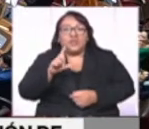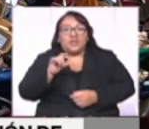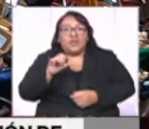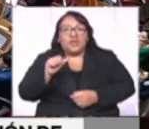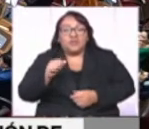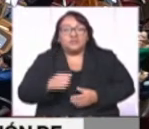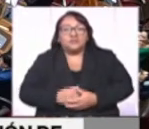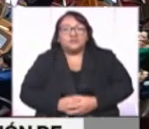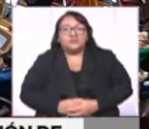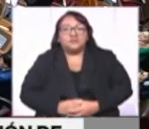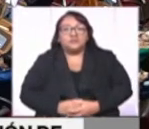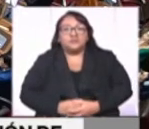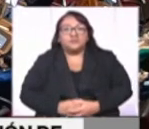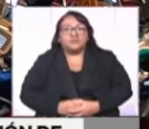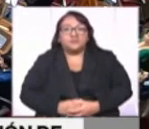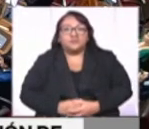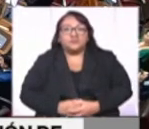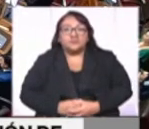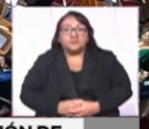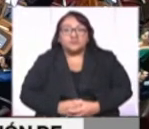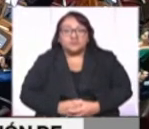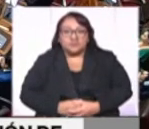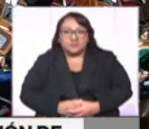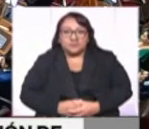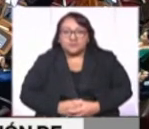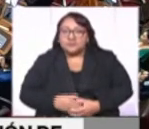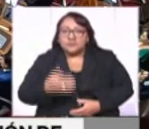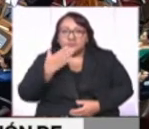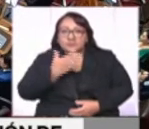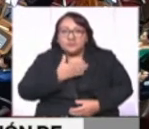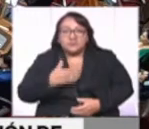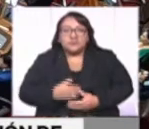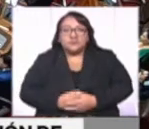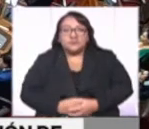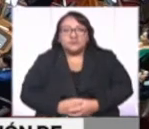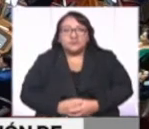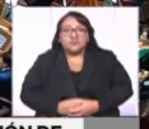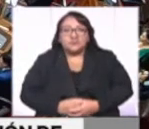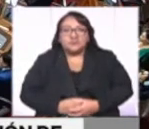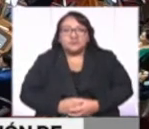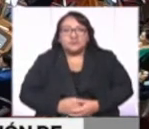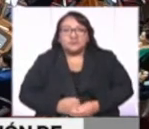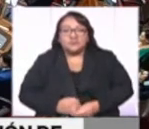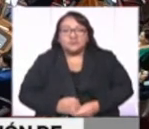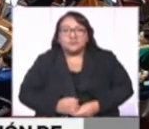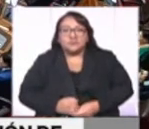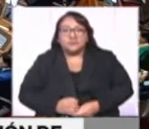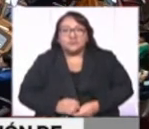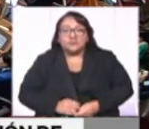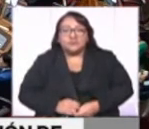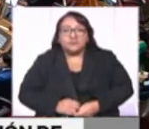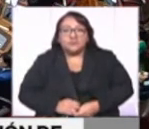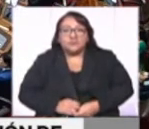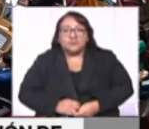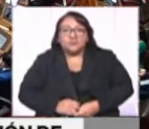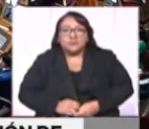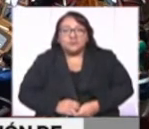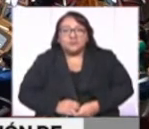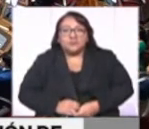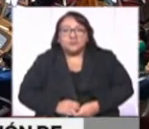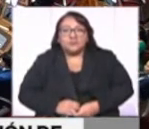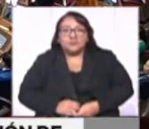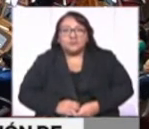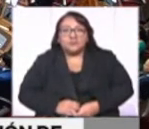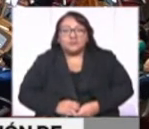Ábalos, hasta por 2 minutos. Muchas gracias, señor presidente. Señores congresistas, muy buenos días. Señor congresista,